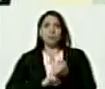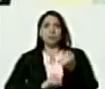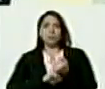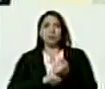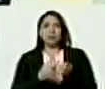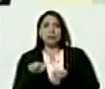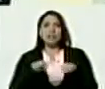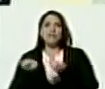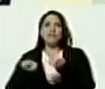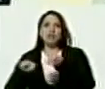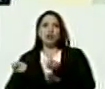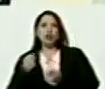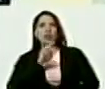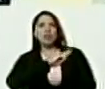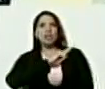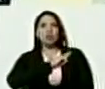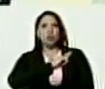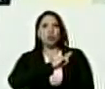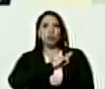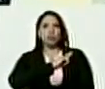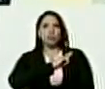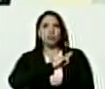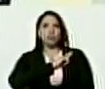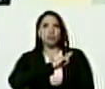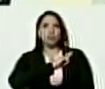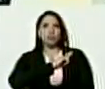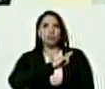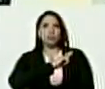religiosos y